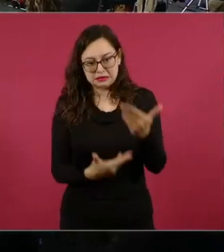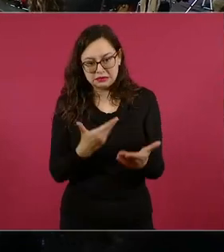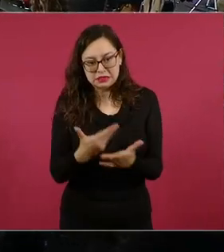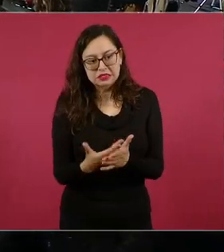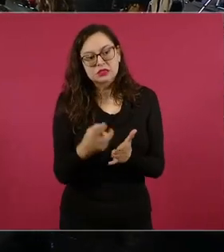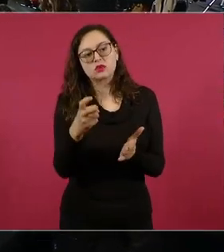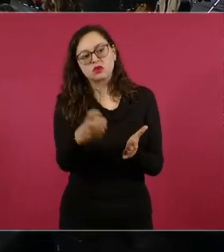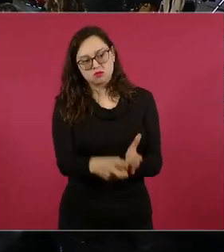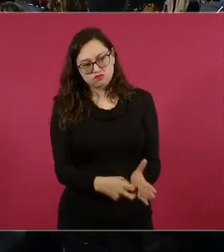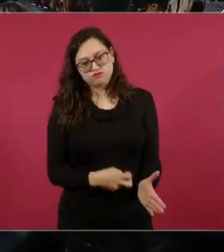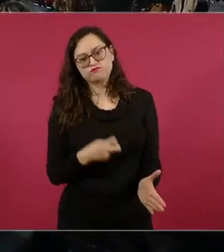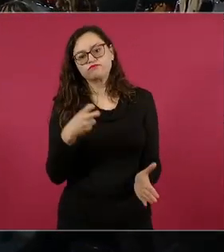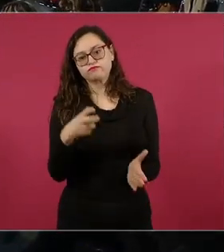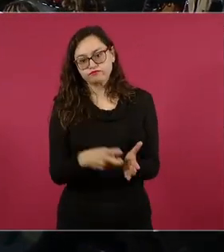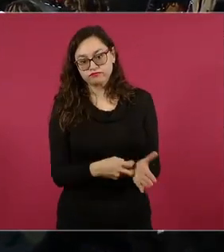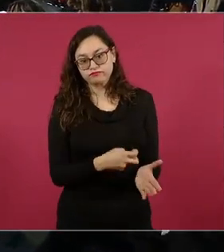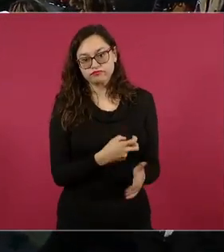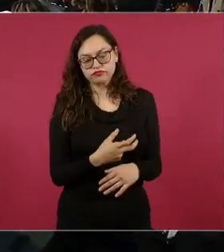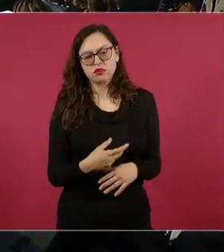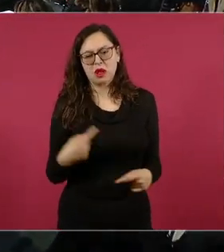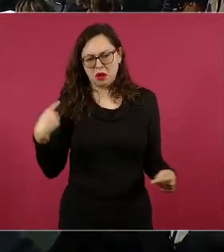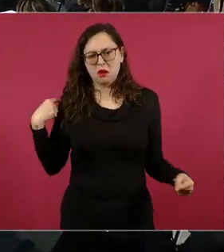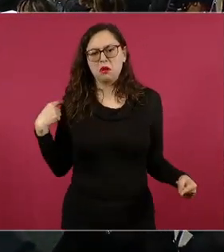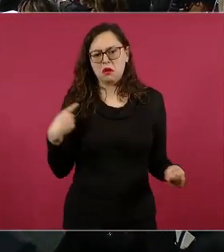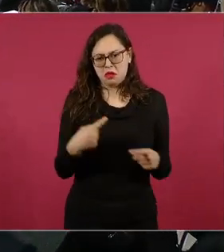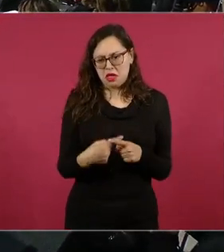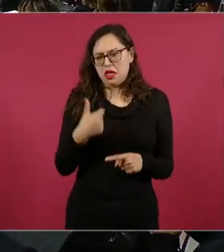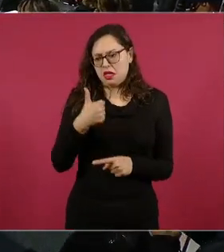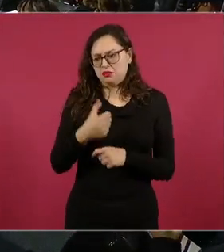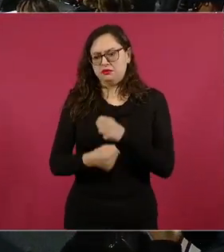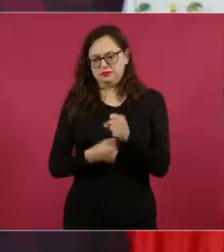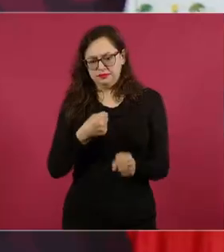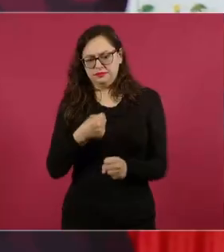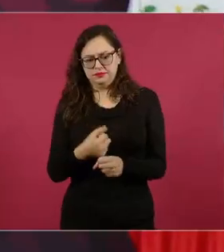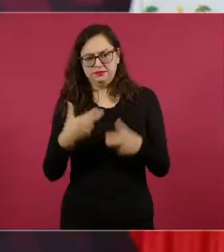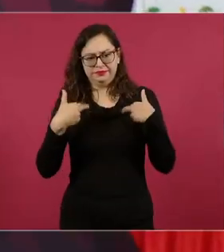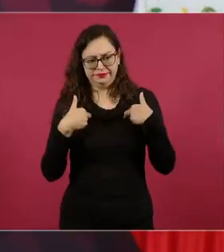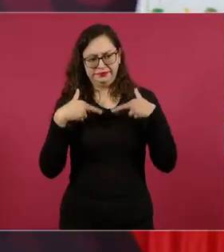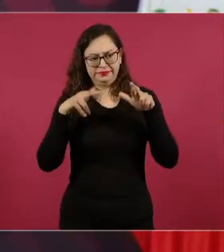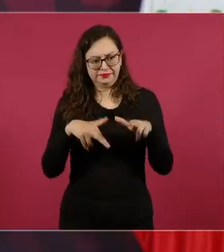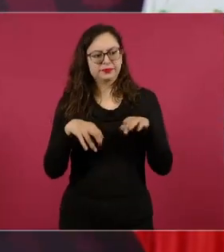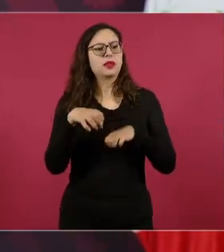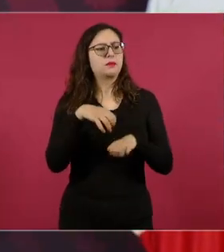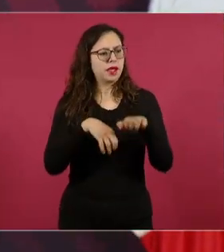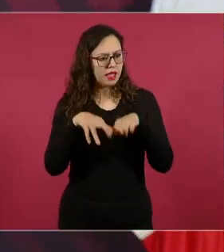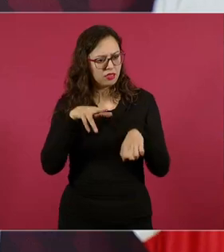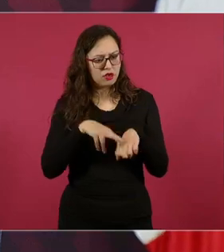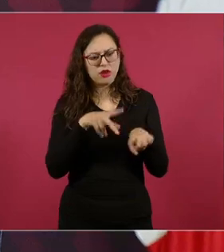Hicieron buen trabajo los cónsules, los embajadores, pero falta más.